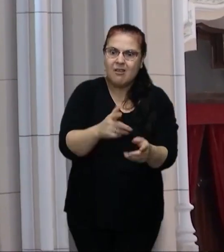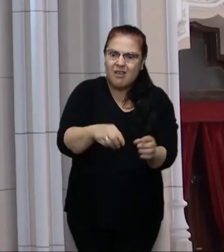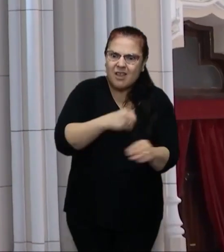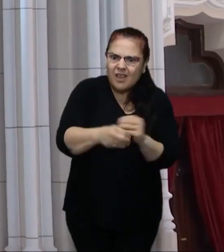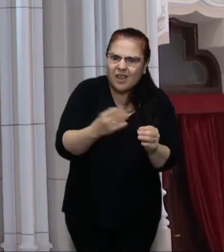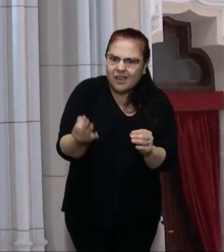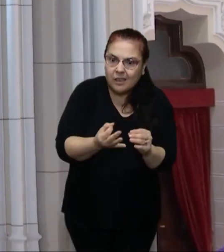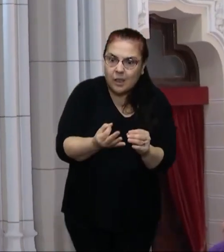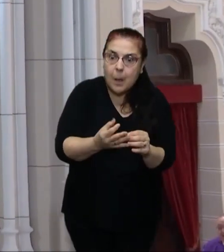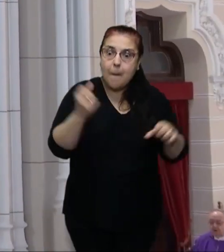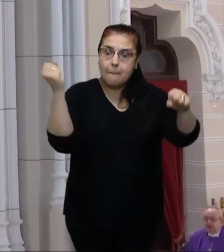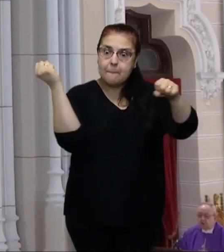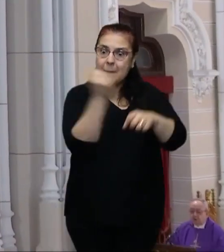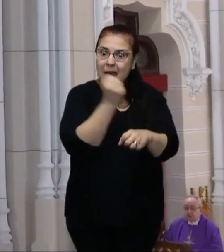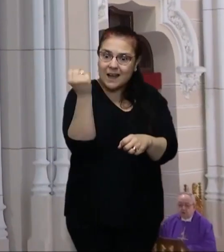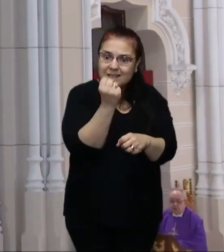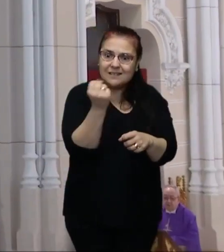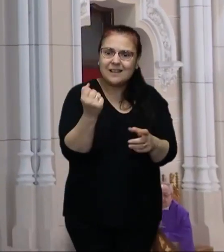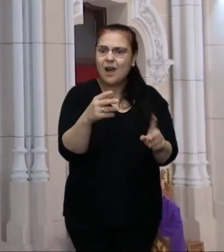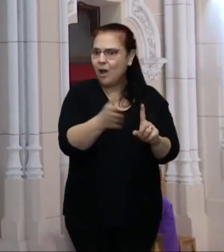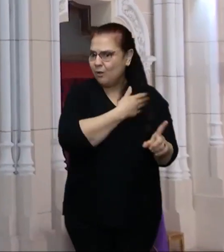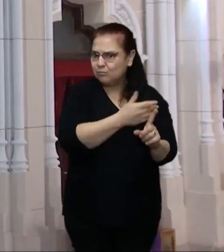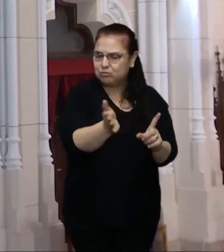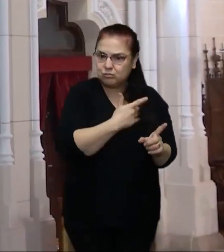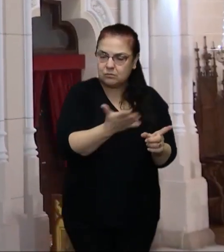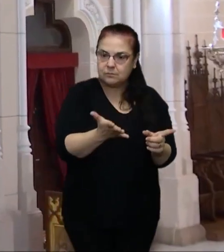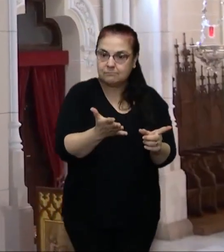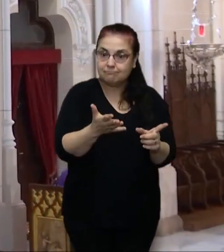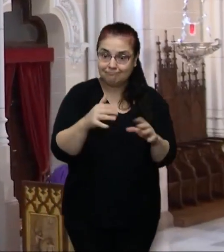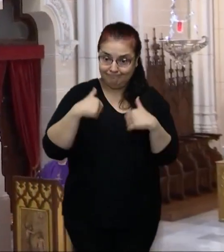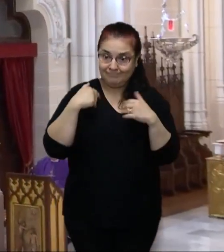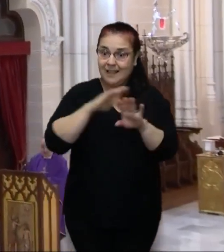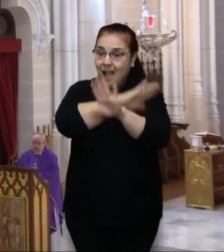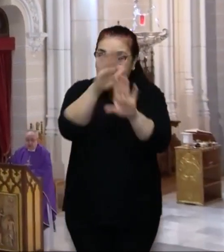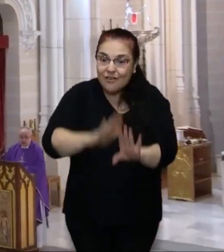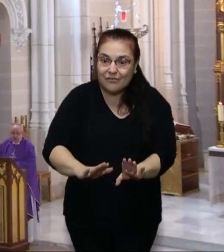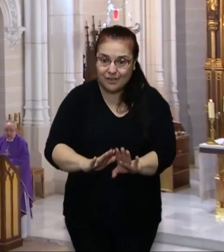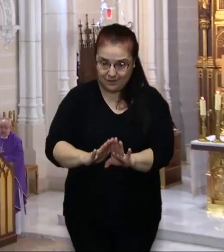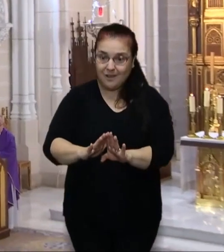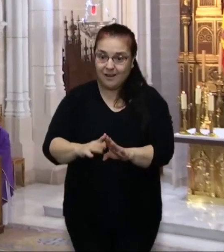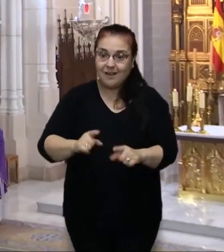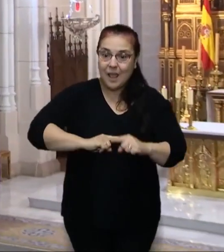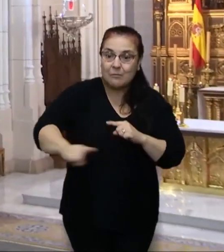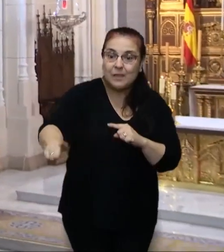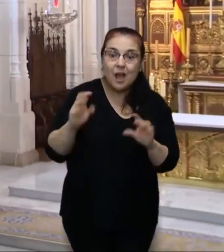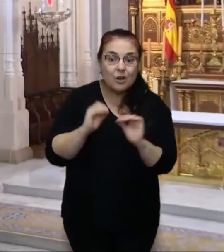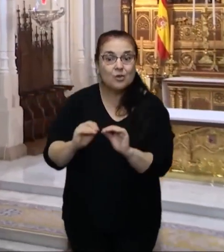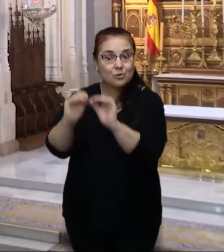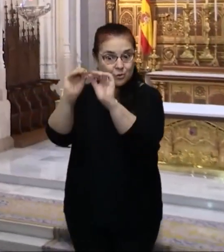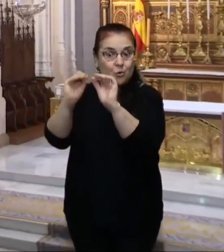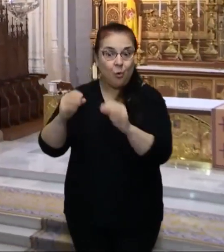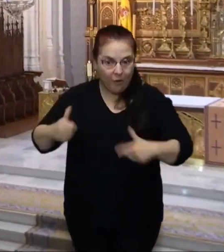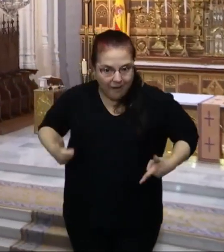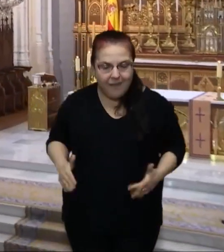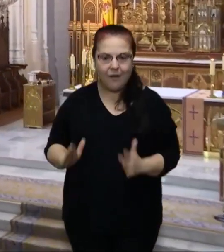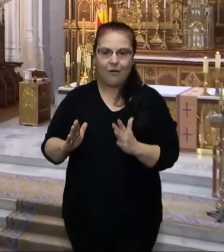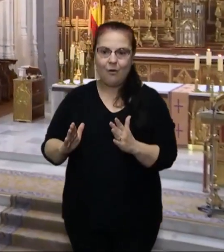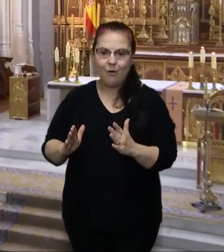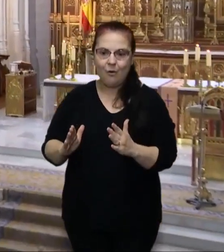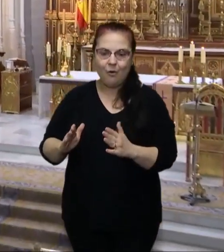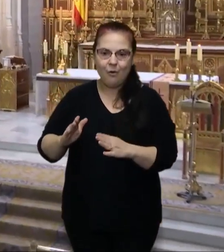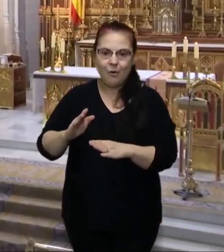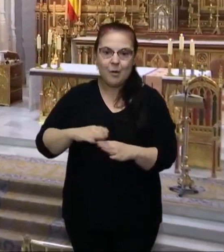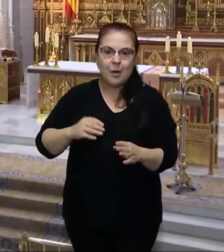El hecho de que envíe por fin a su hijo, pensando que lo respetarán, es una clara alusión de cómo Dios